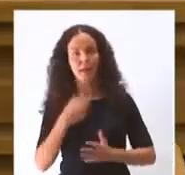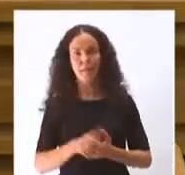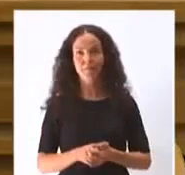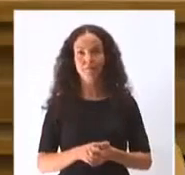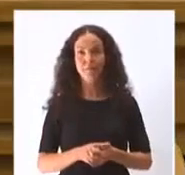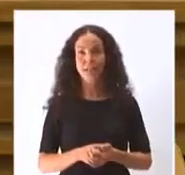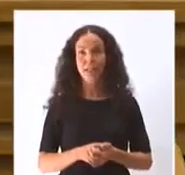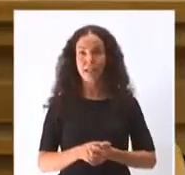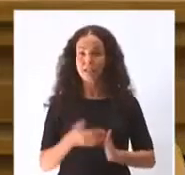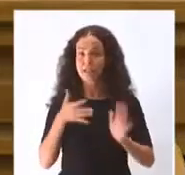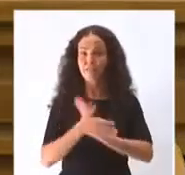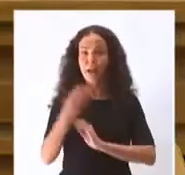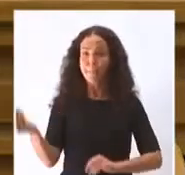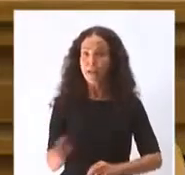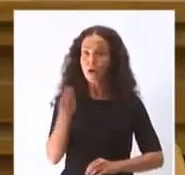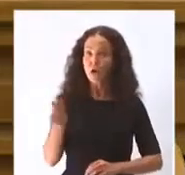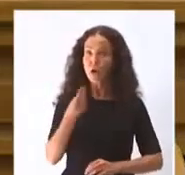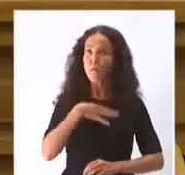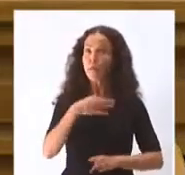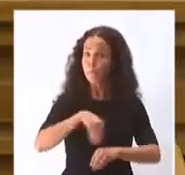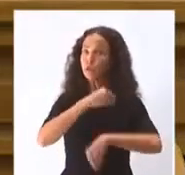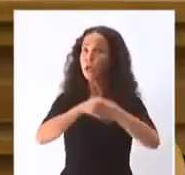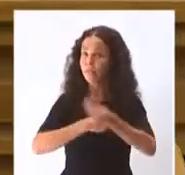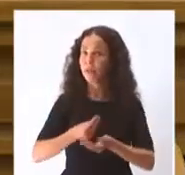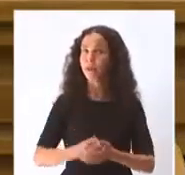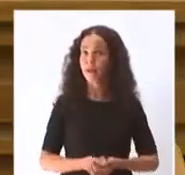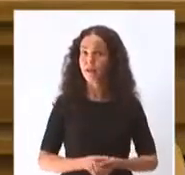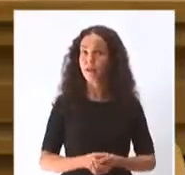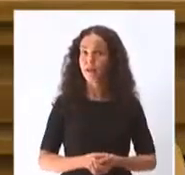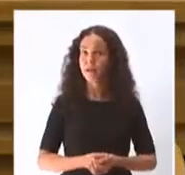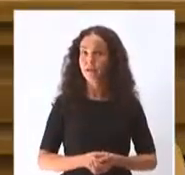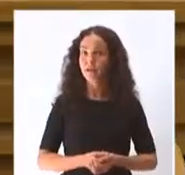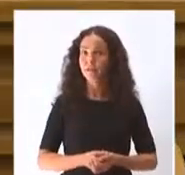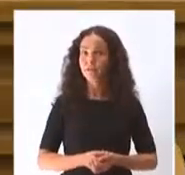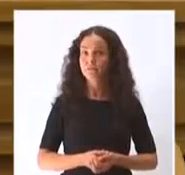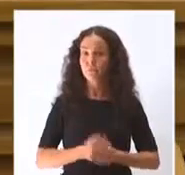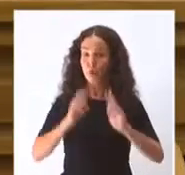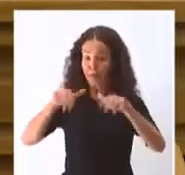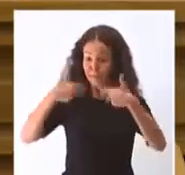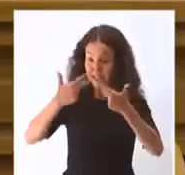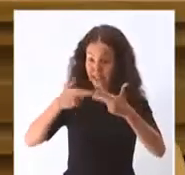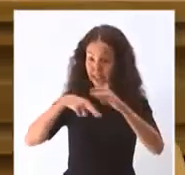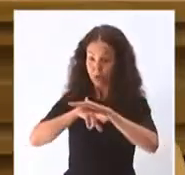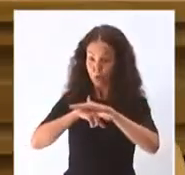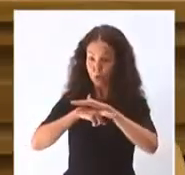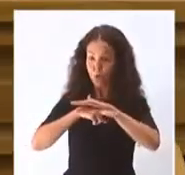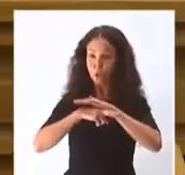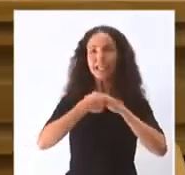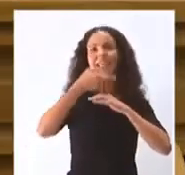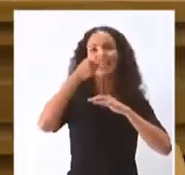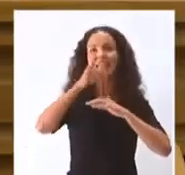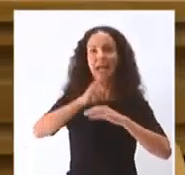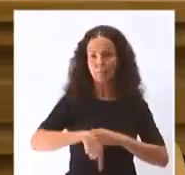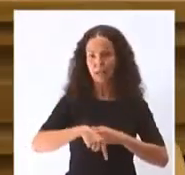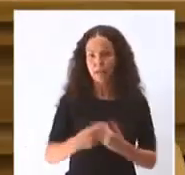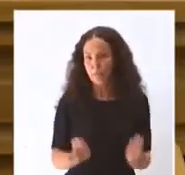tanto son mejoras que podemos hacer dentro de los que nos permiten no ya los recursos solos sino nuestras propias